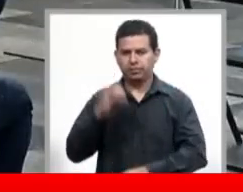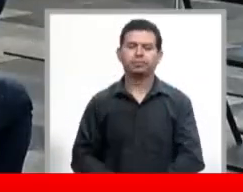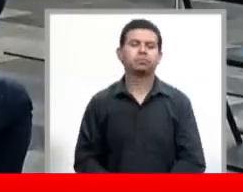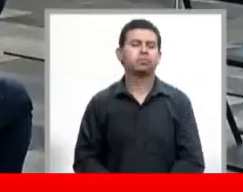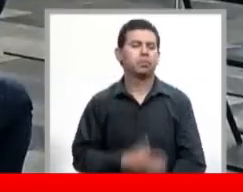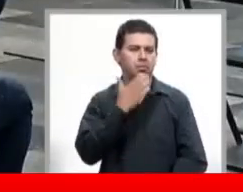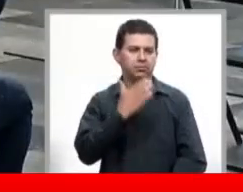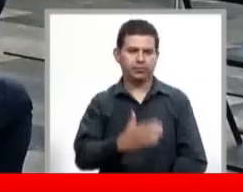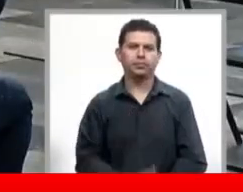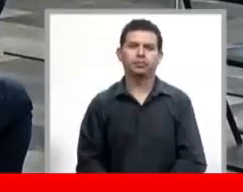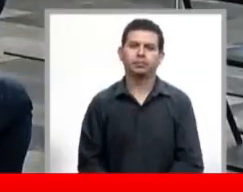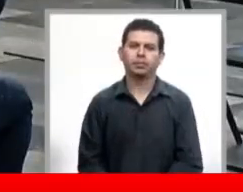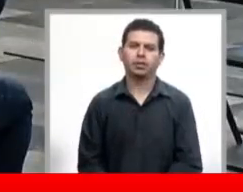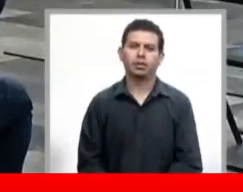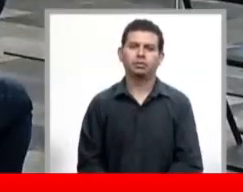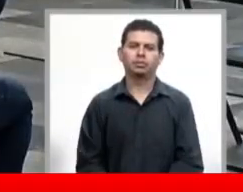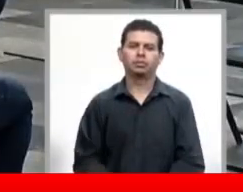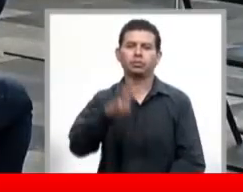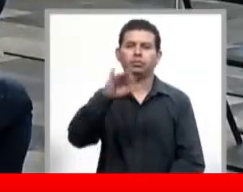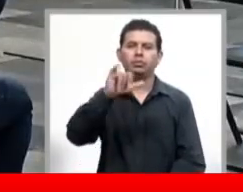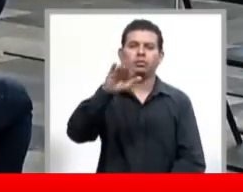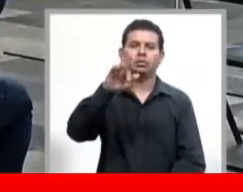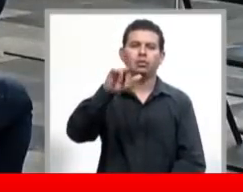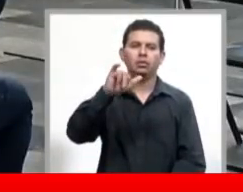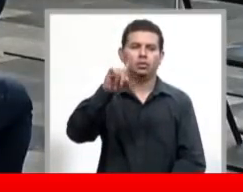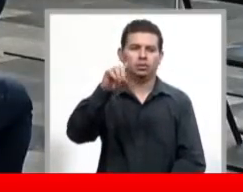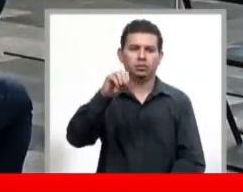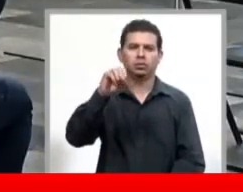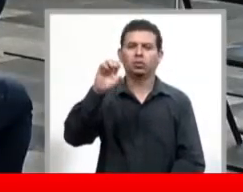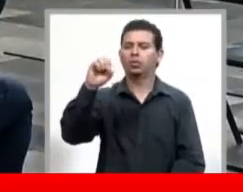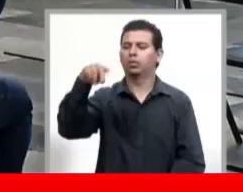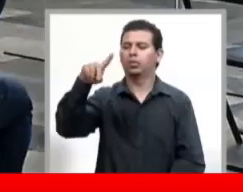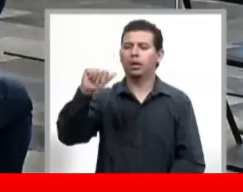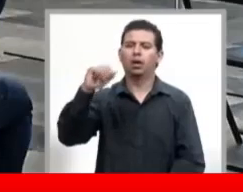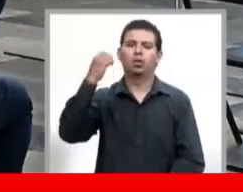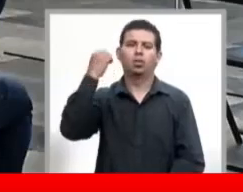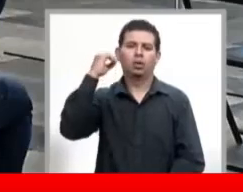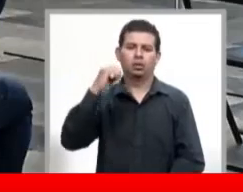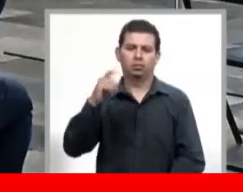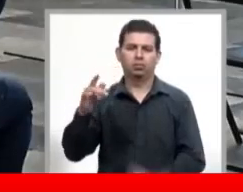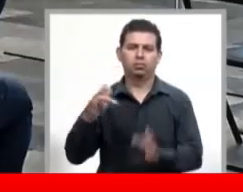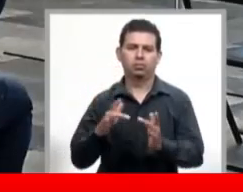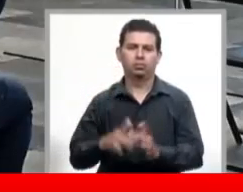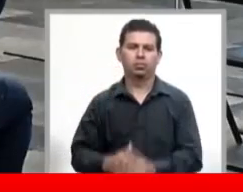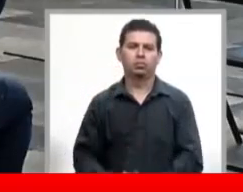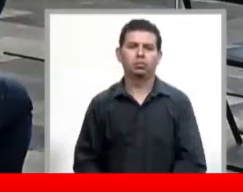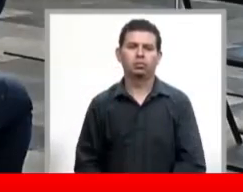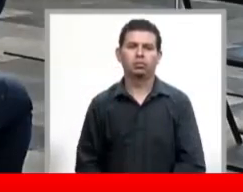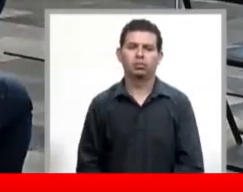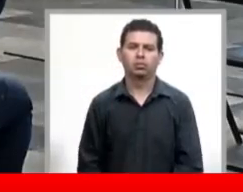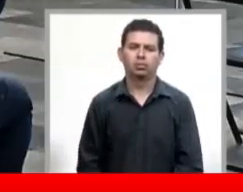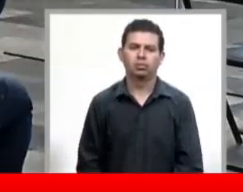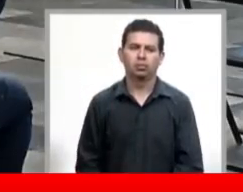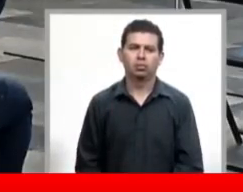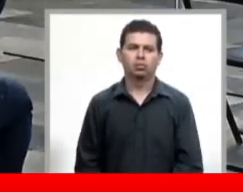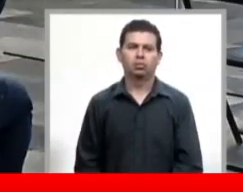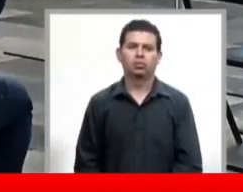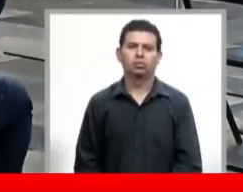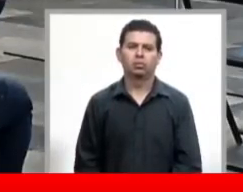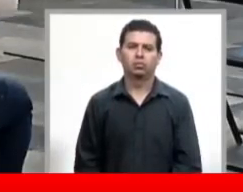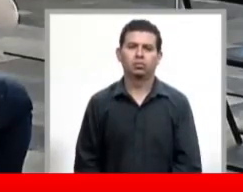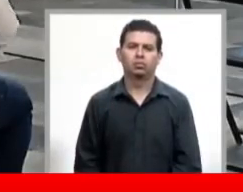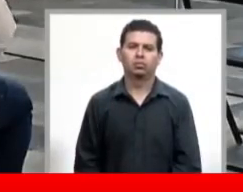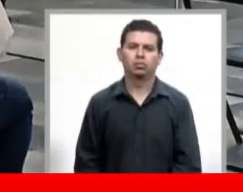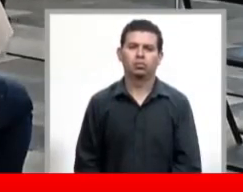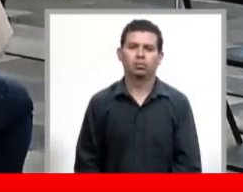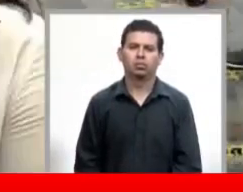Continuamos, gobernador, con Wilfrido Hernández de La Onda, Oaxaca. Gobernador, más allá de la incertidumbre o